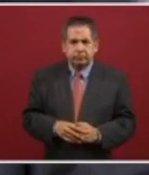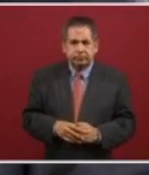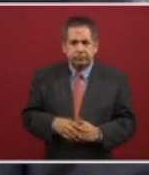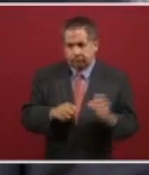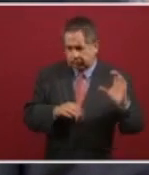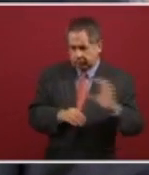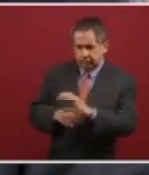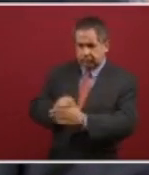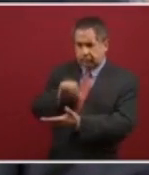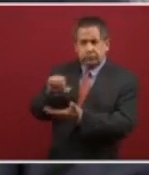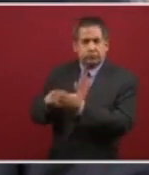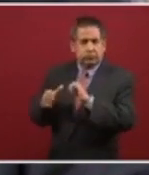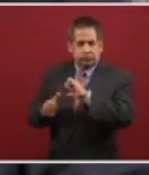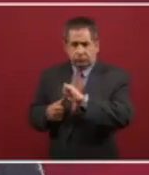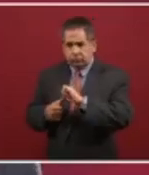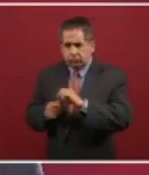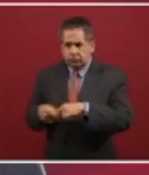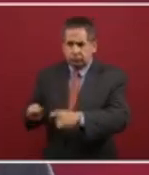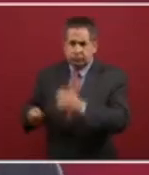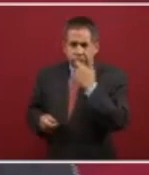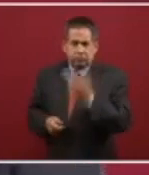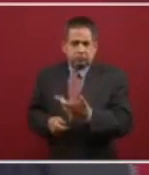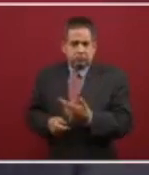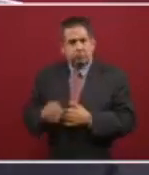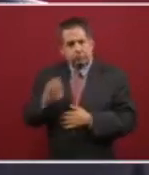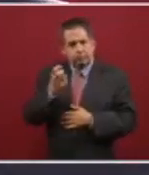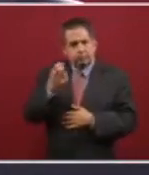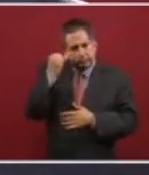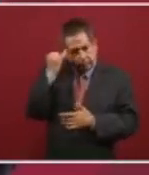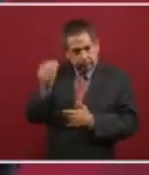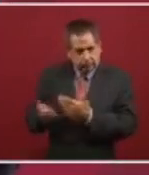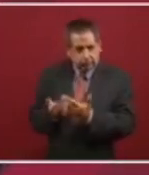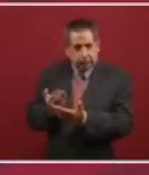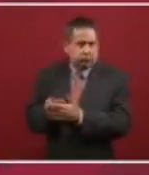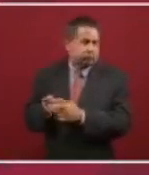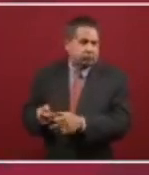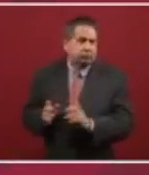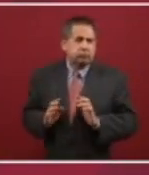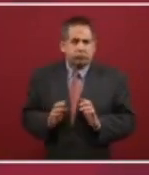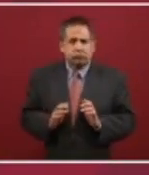a Centroamérica. Pero eso es lo que se está planteando,